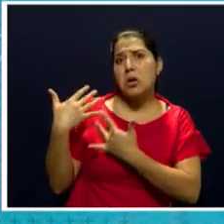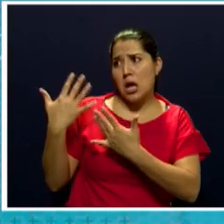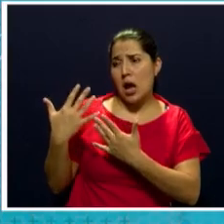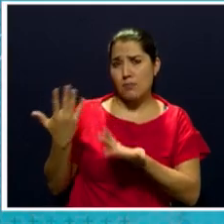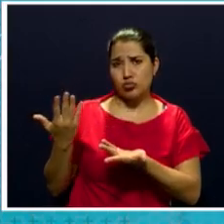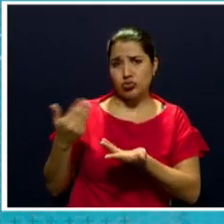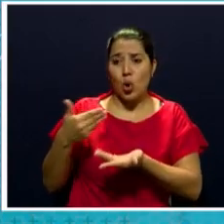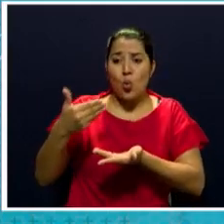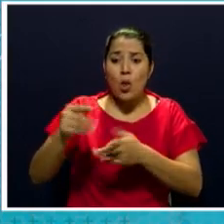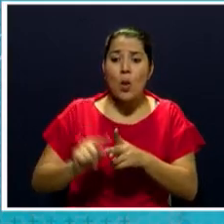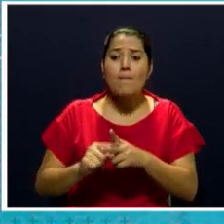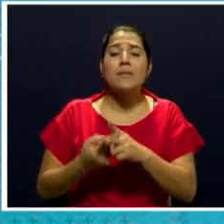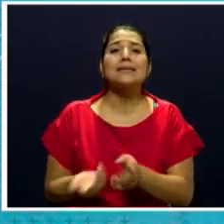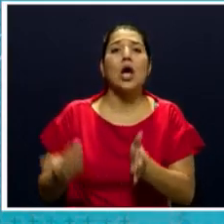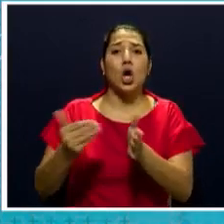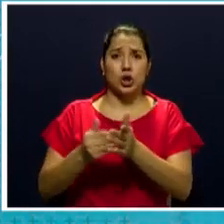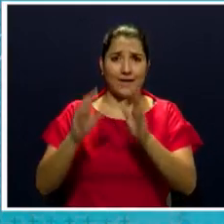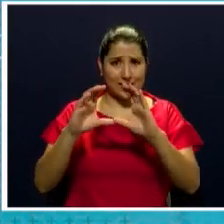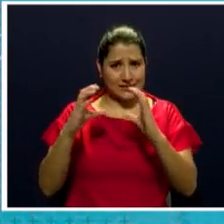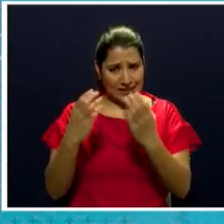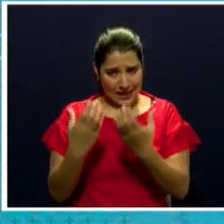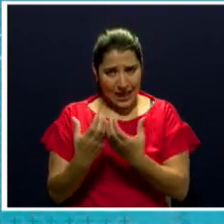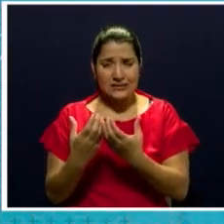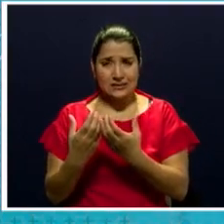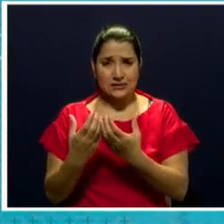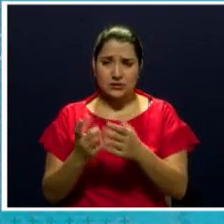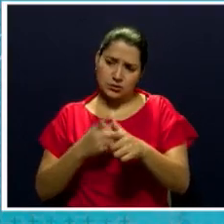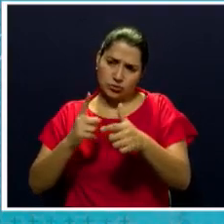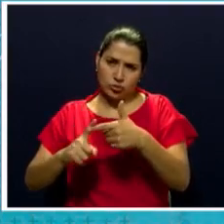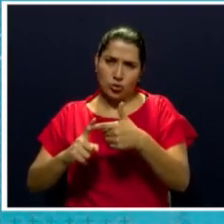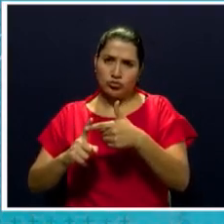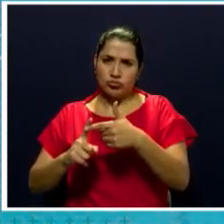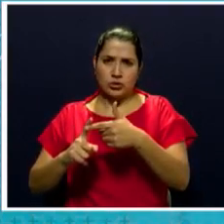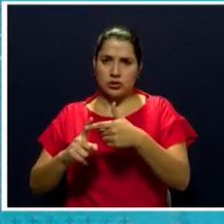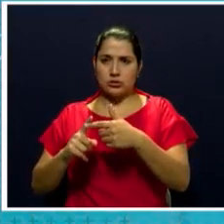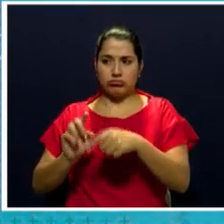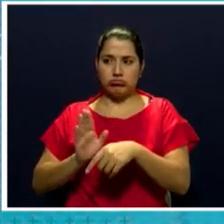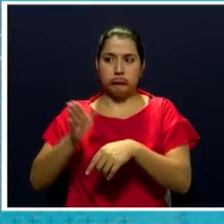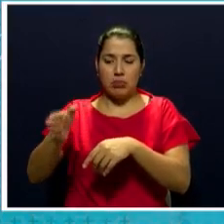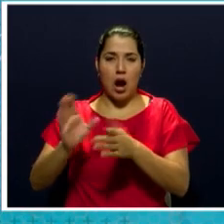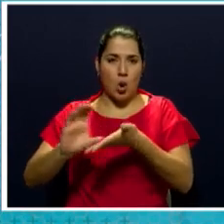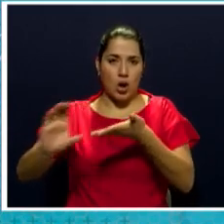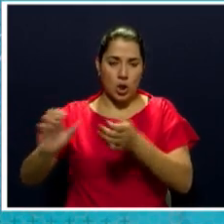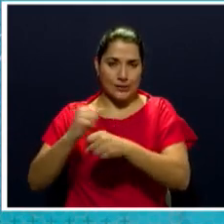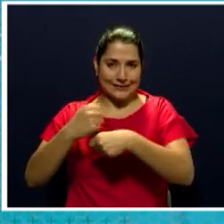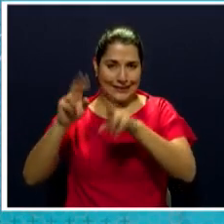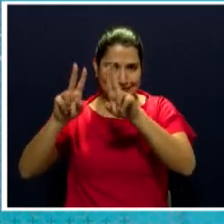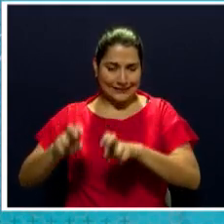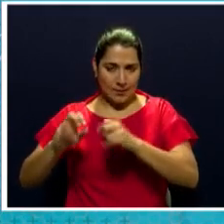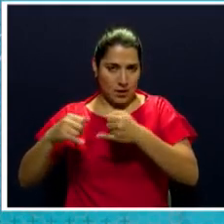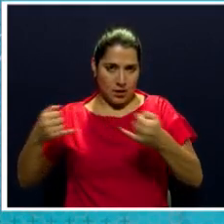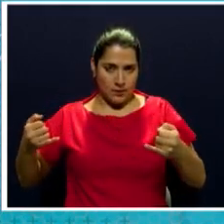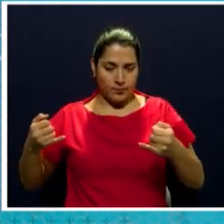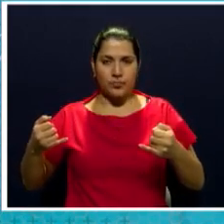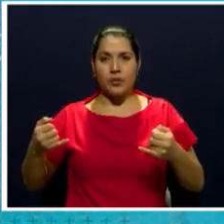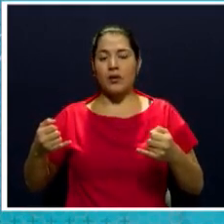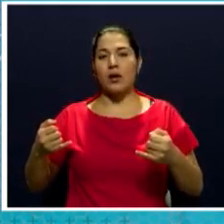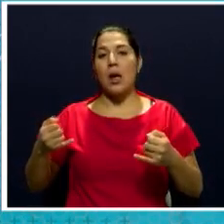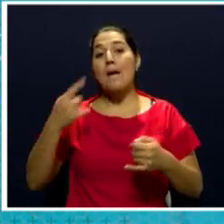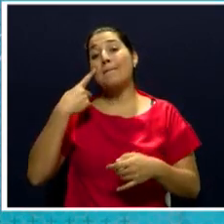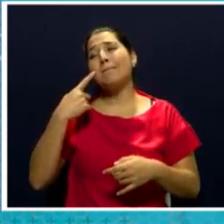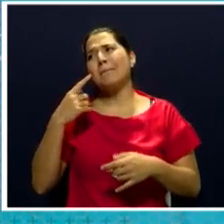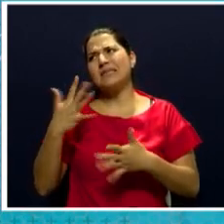cuando retomamos el ciclo lectivo presencial hacia finales del año. Es decir, la prueba está originalmente dispuesta para